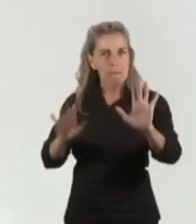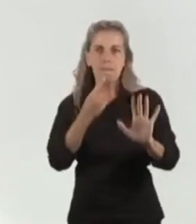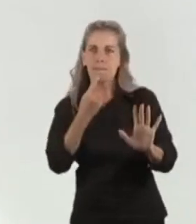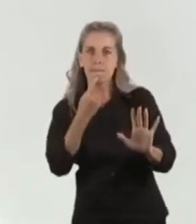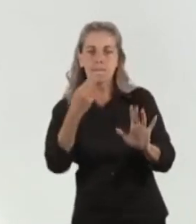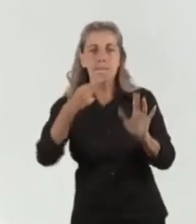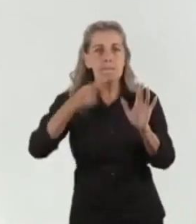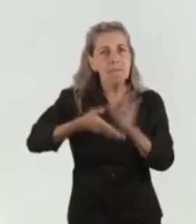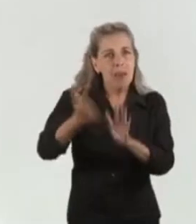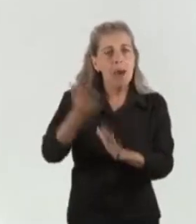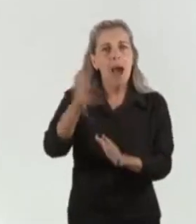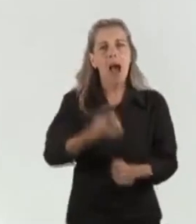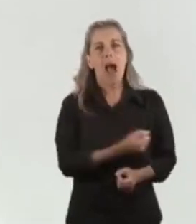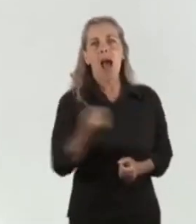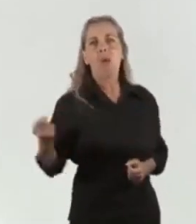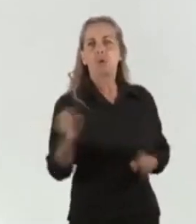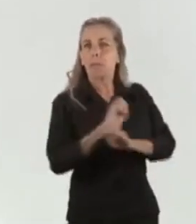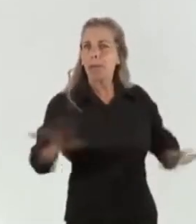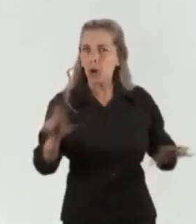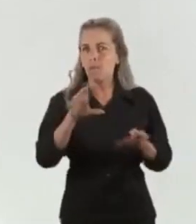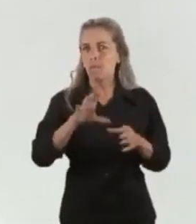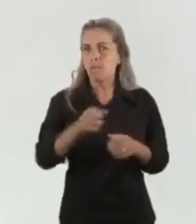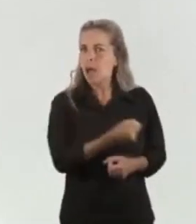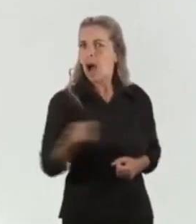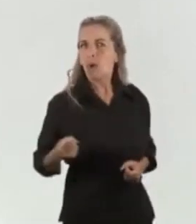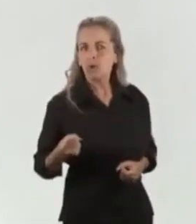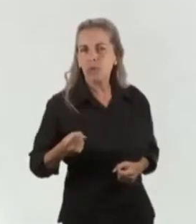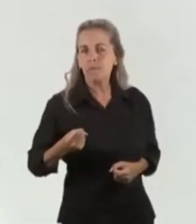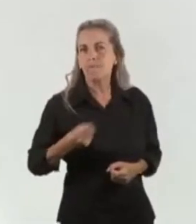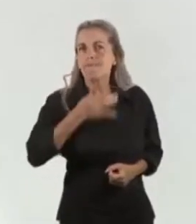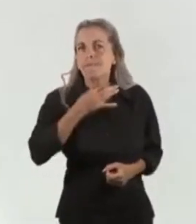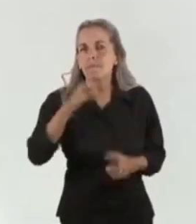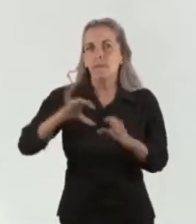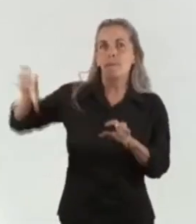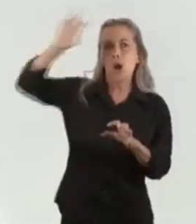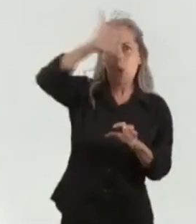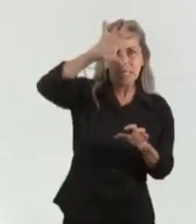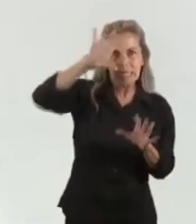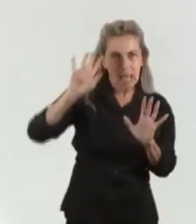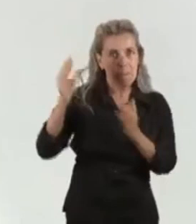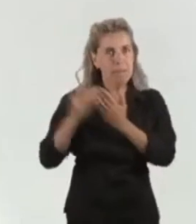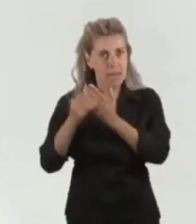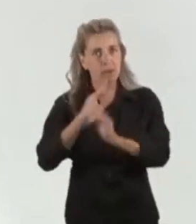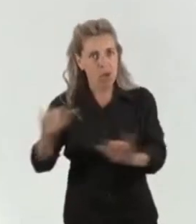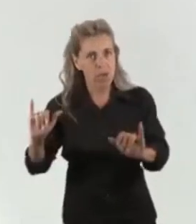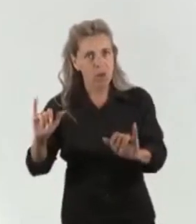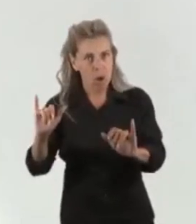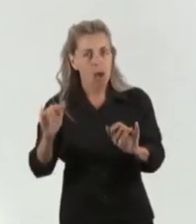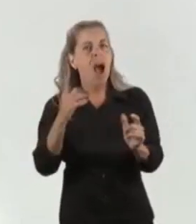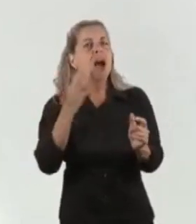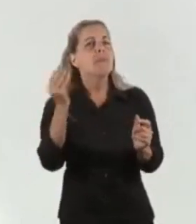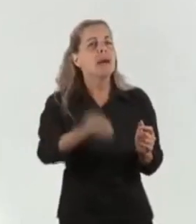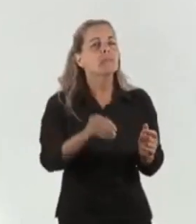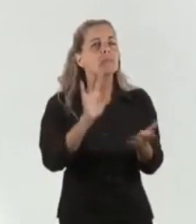provincias Aunque dijo caputo que lo vamos a pagar todos pero la pregunta es si va a ser para las provincias y una cosita más eh eh al